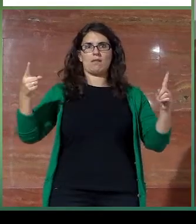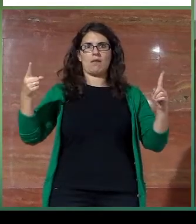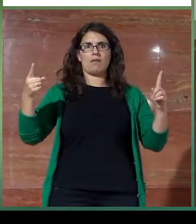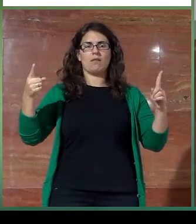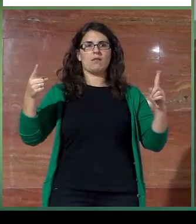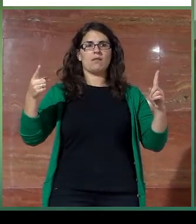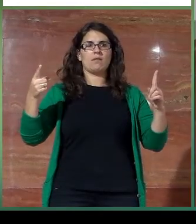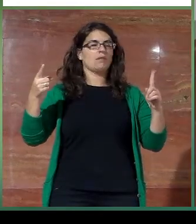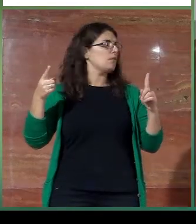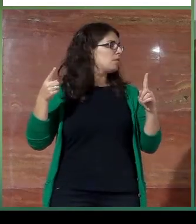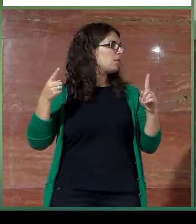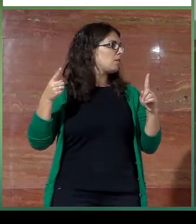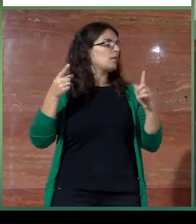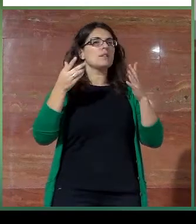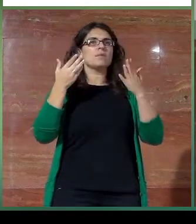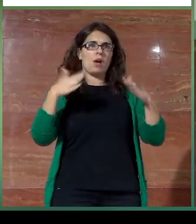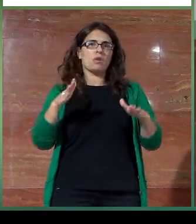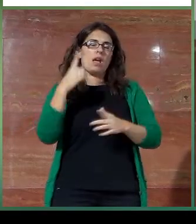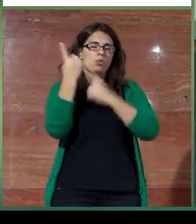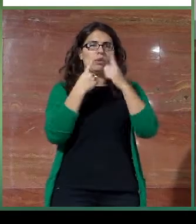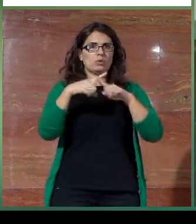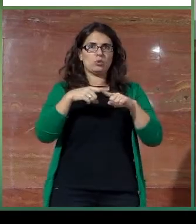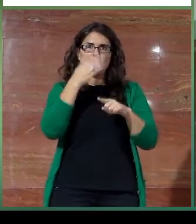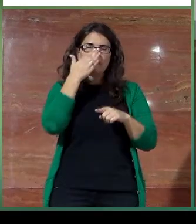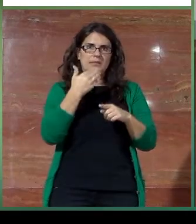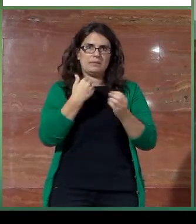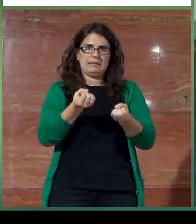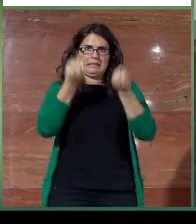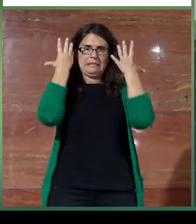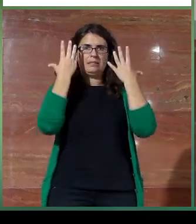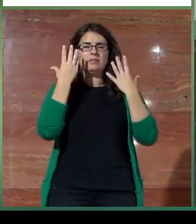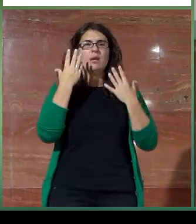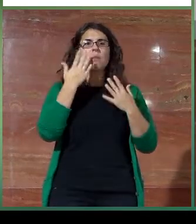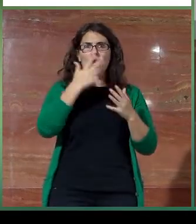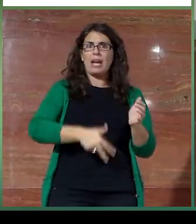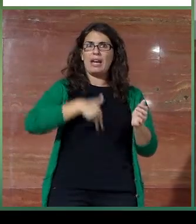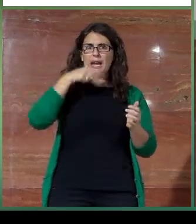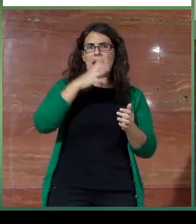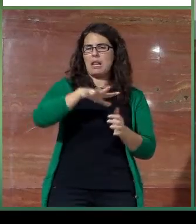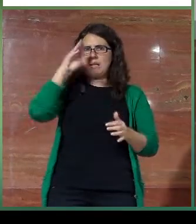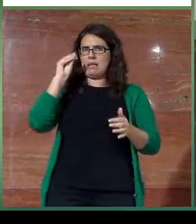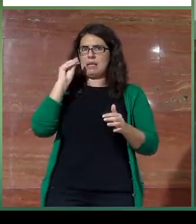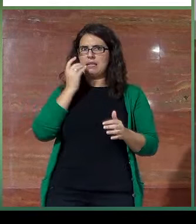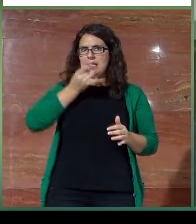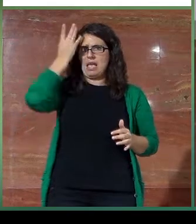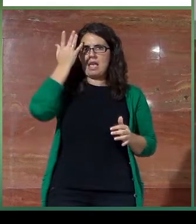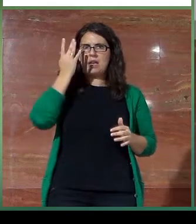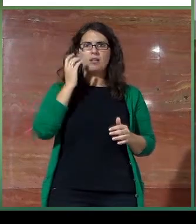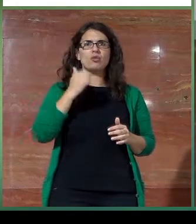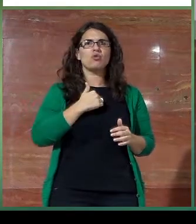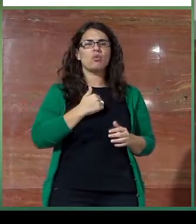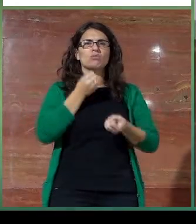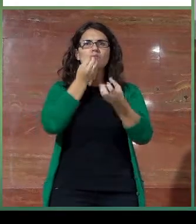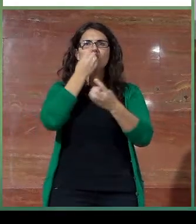totalmente la entiendo, aunque he perdido algunas partes de lo que has comentado, en general he cogido la idea. Yo te voy a comentar